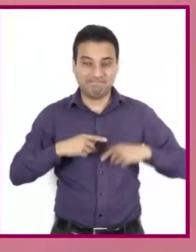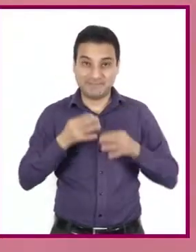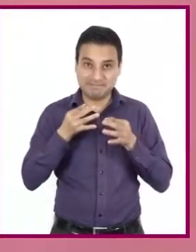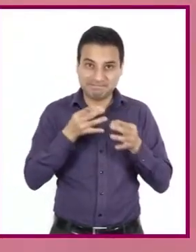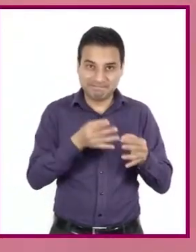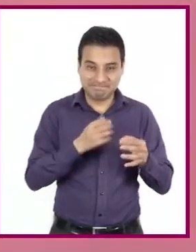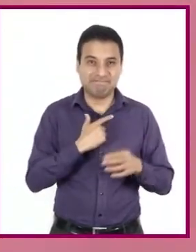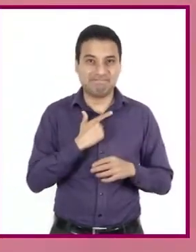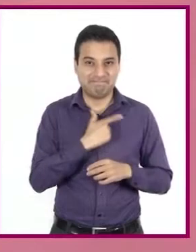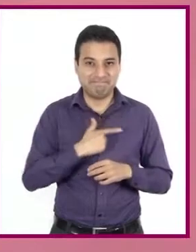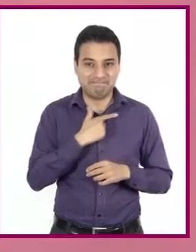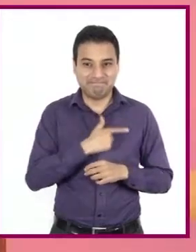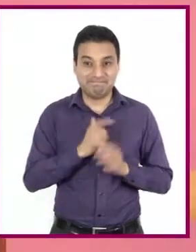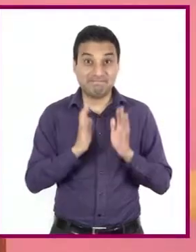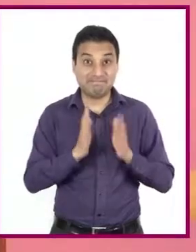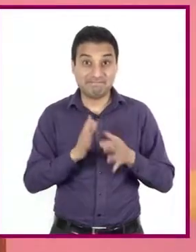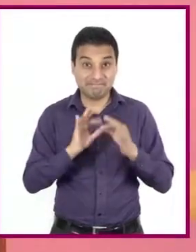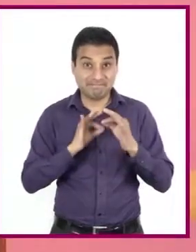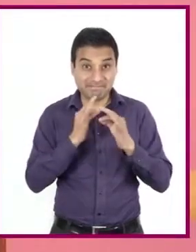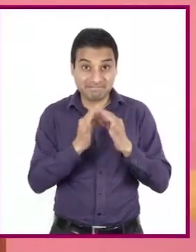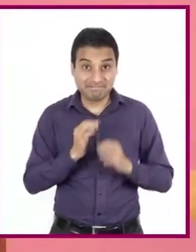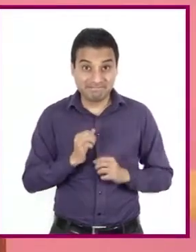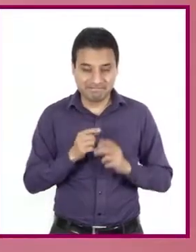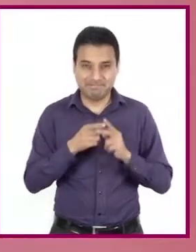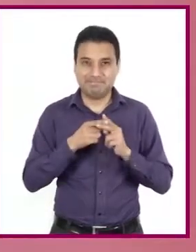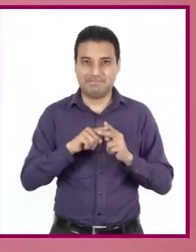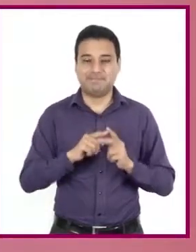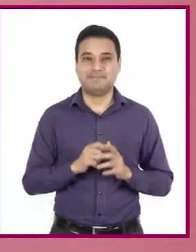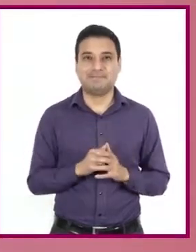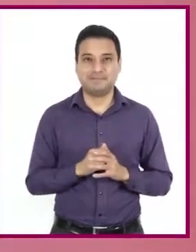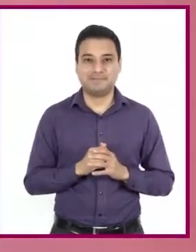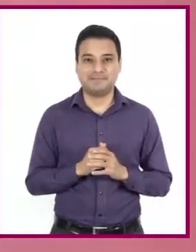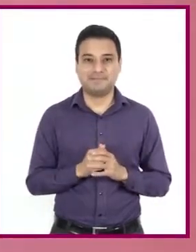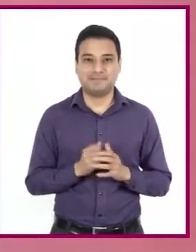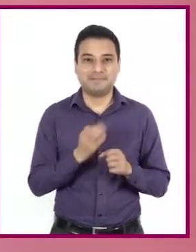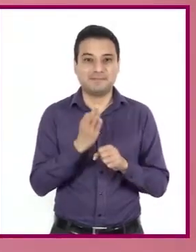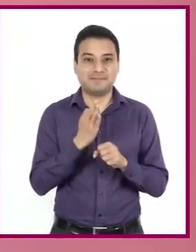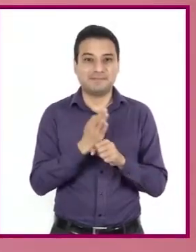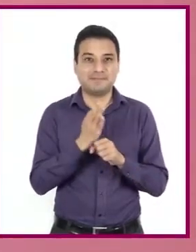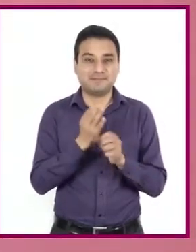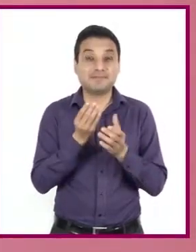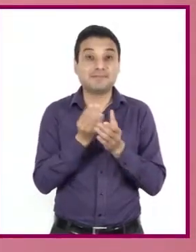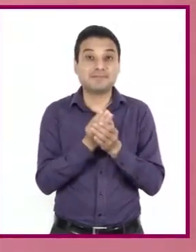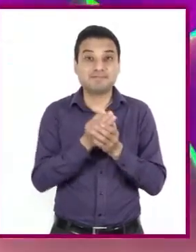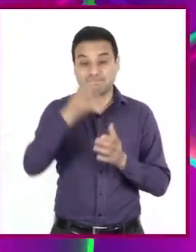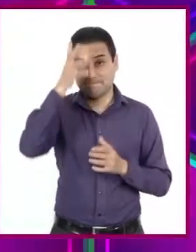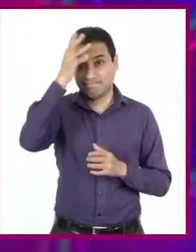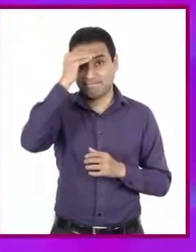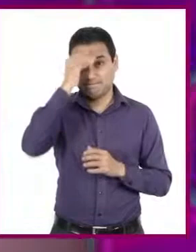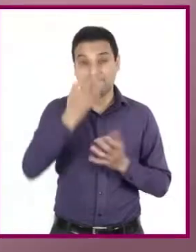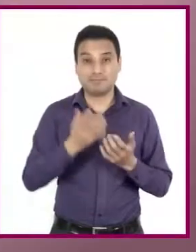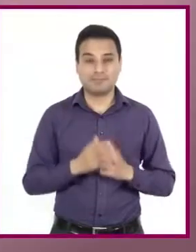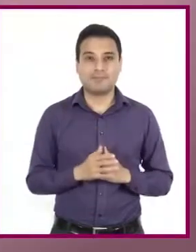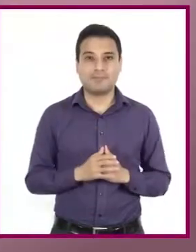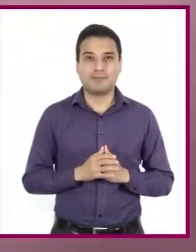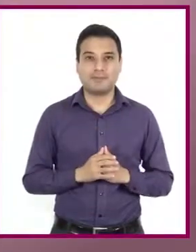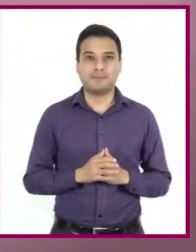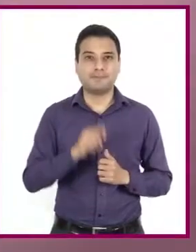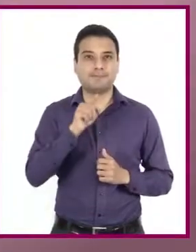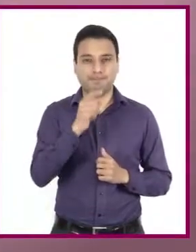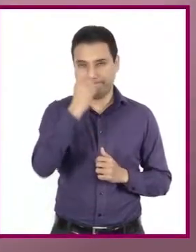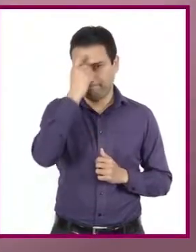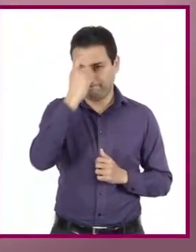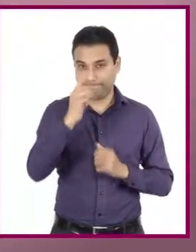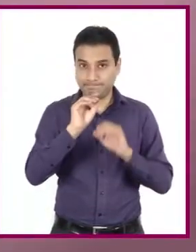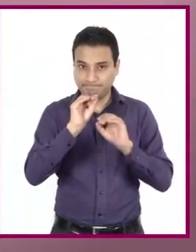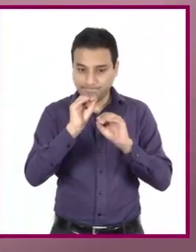vistazo. ¿Listas y listos? Muy bien, iniciemos. En esta sesión, el aprendizaje esperado es crear textos